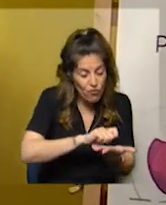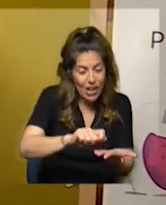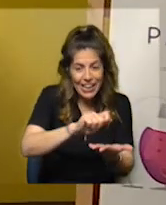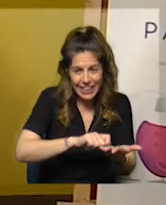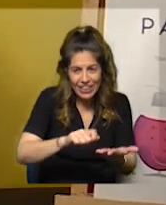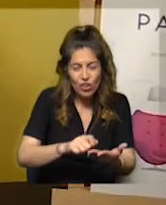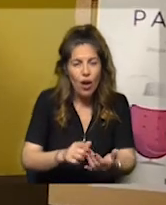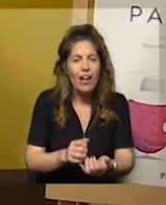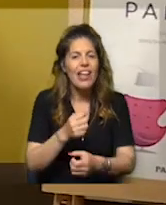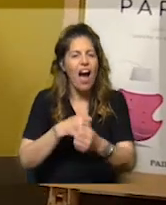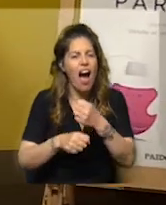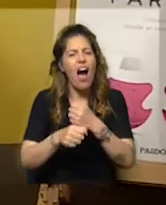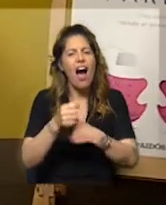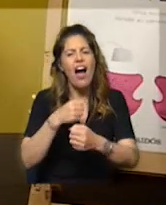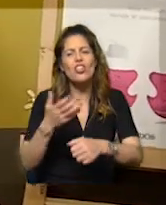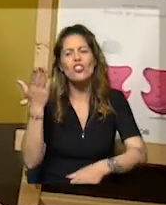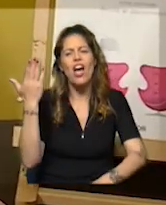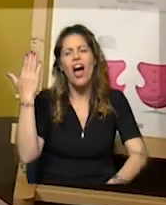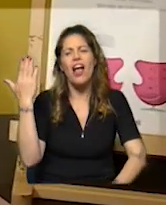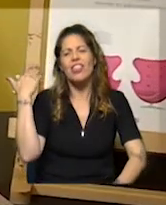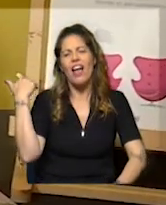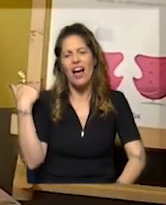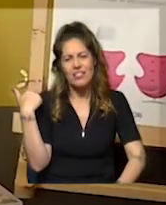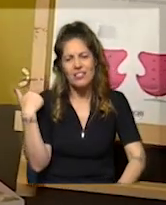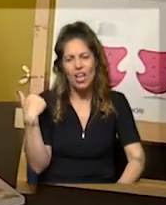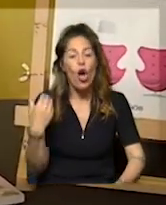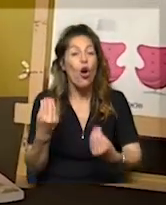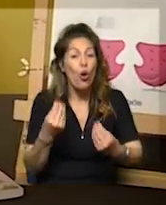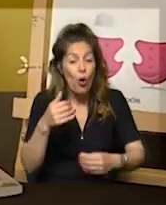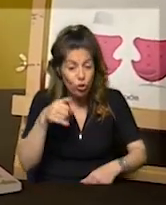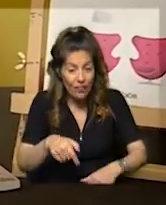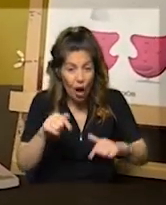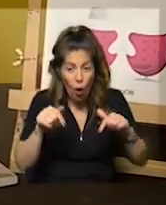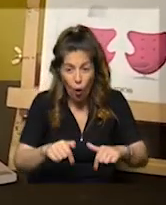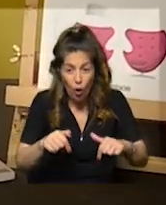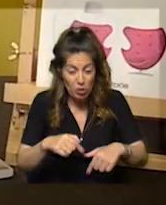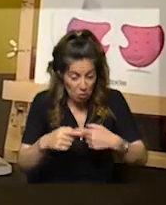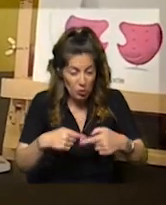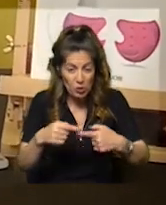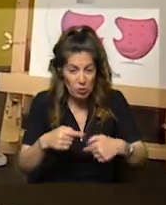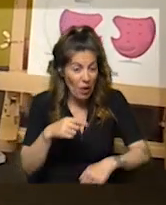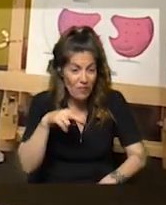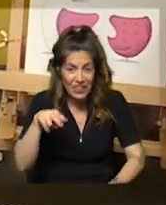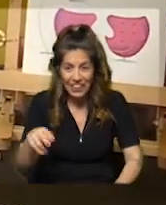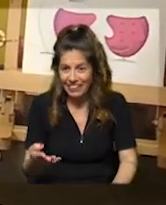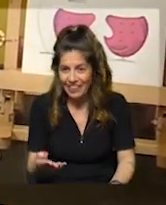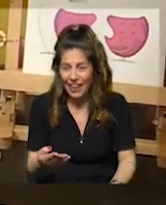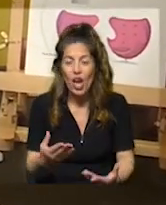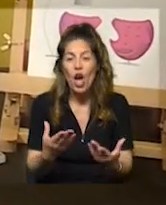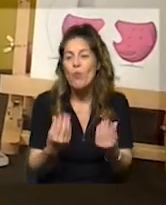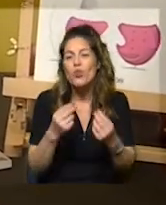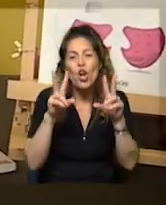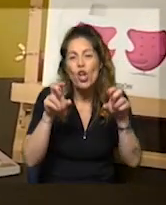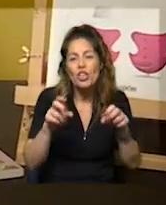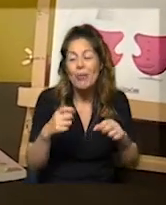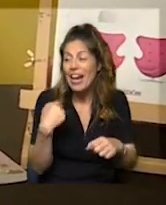hace tantos años durante tanto tiempo eh todavía está vigente como muchísimos de los aspectos